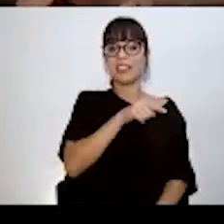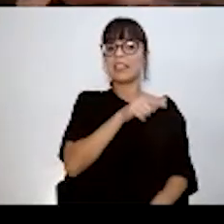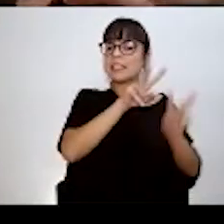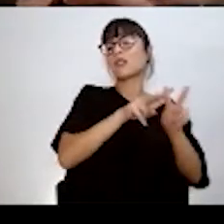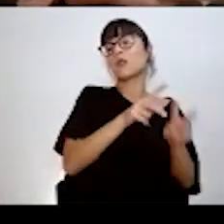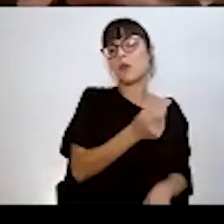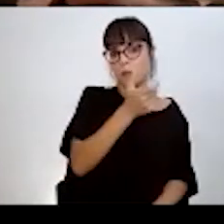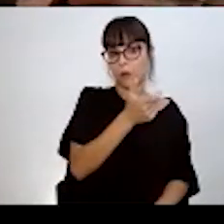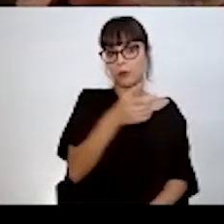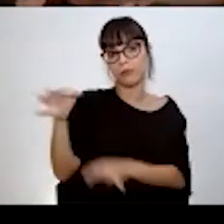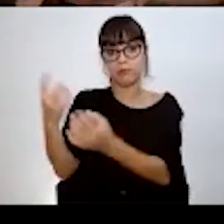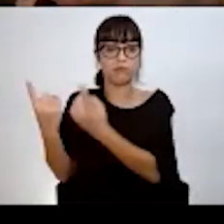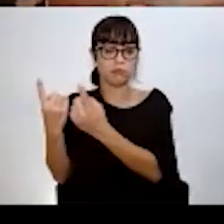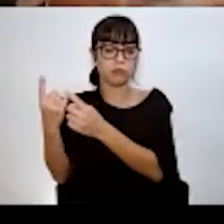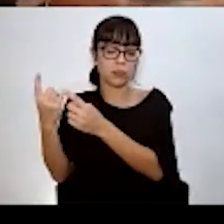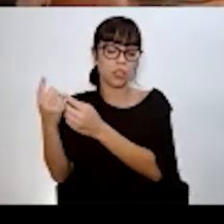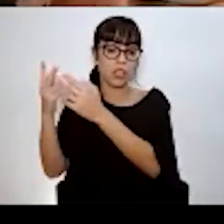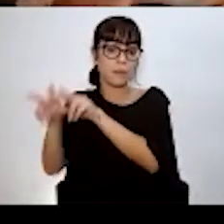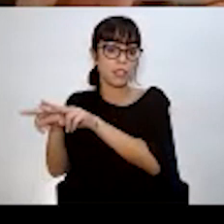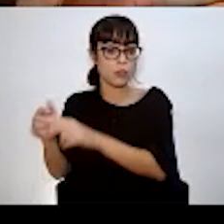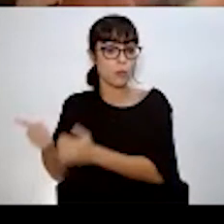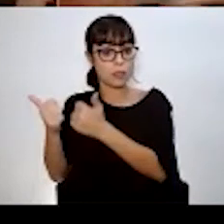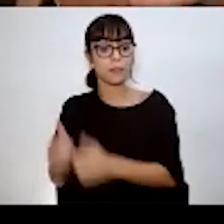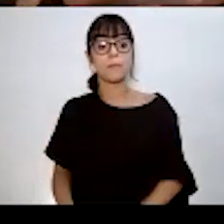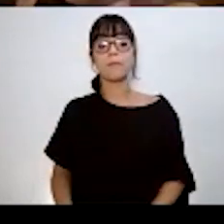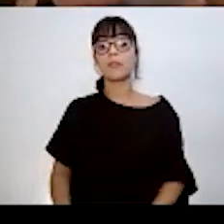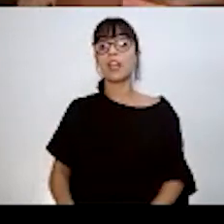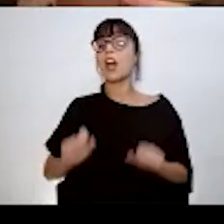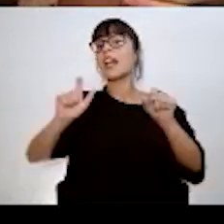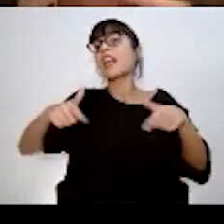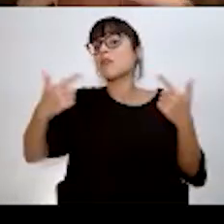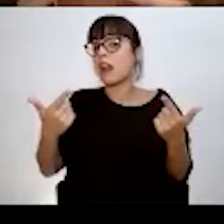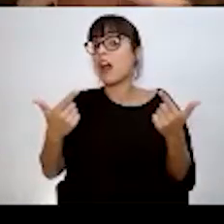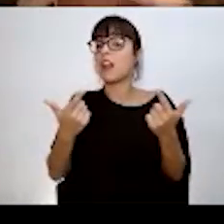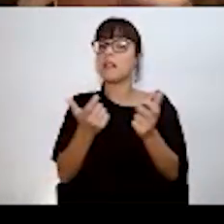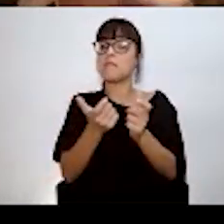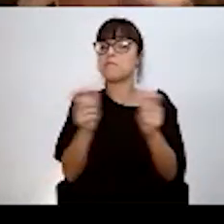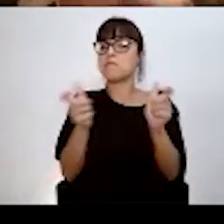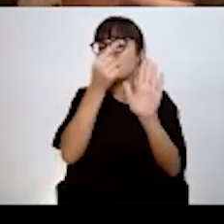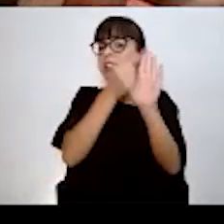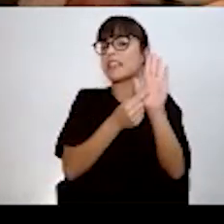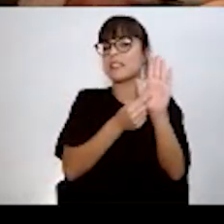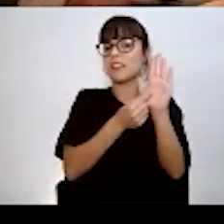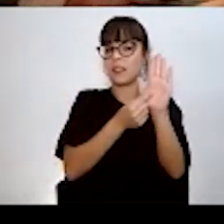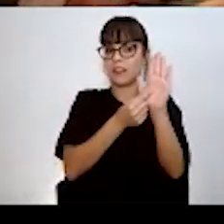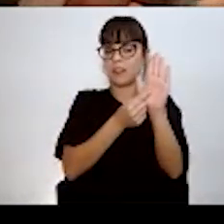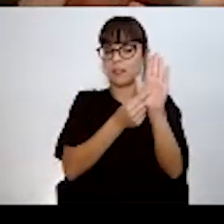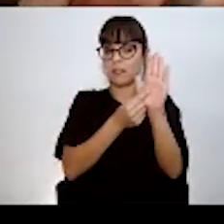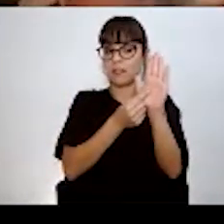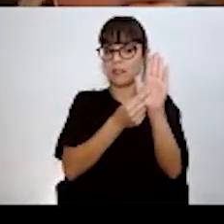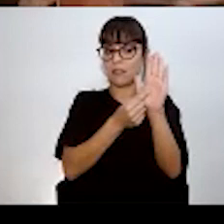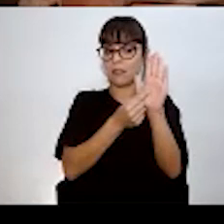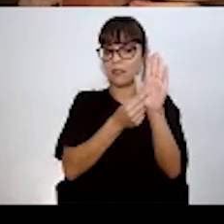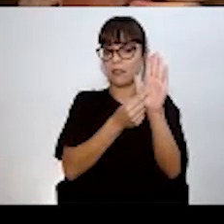Nos encontraríamos con una tasa de crecimiento natural, la cantidad de habitantes que nos encontraríamos en cualquiera de las islas